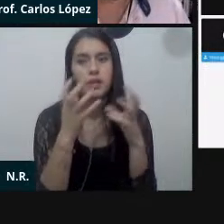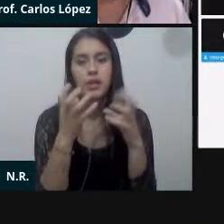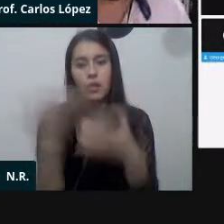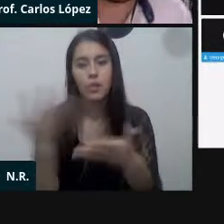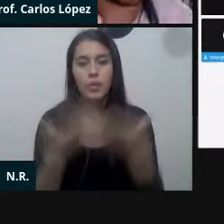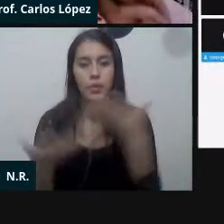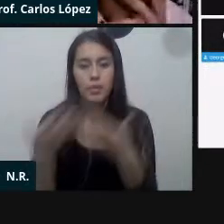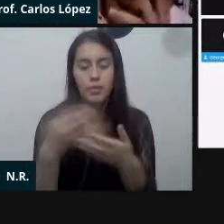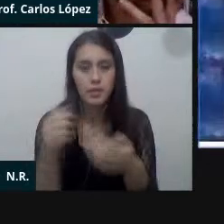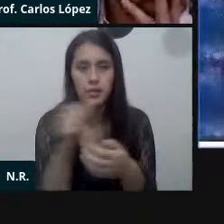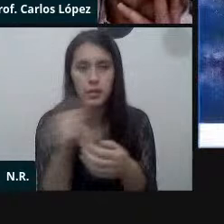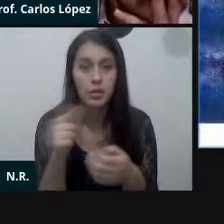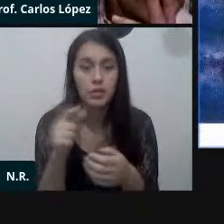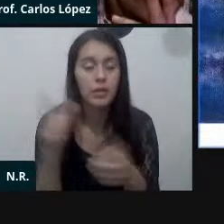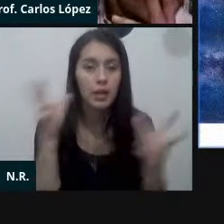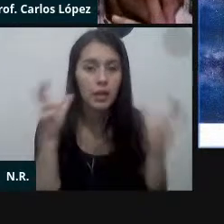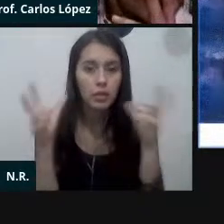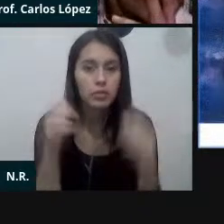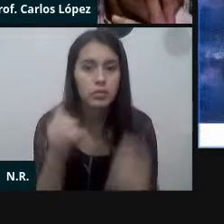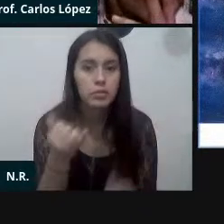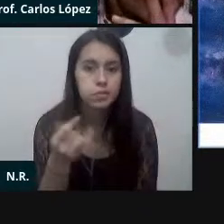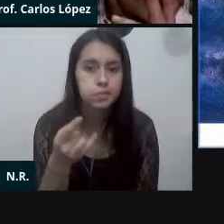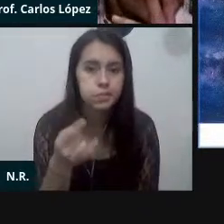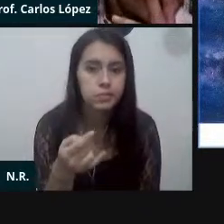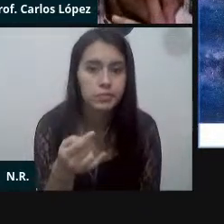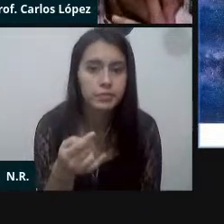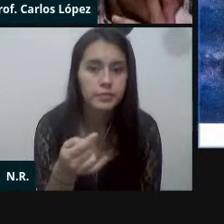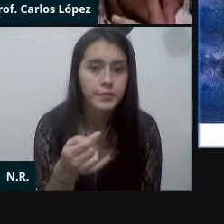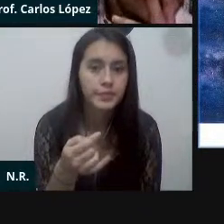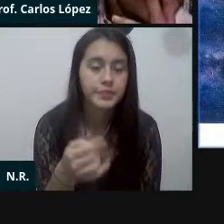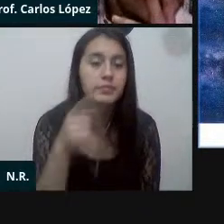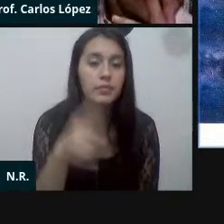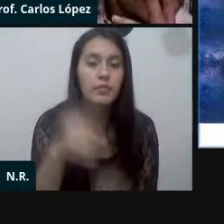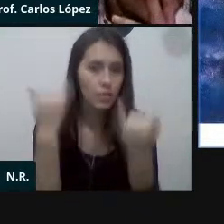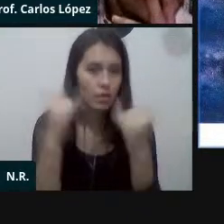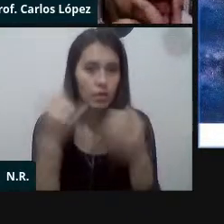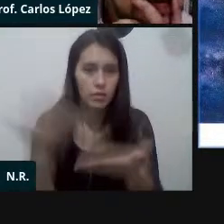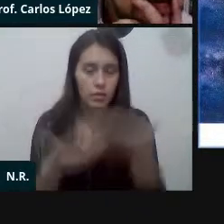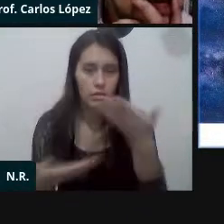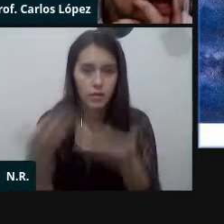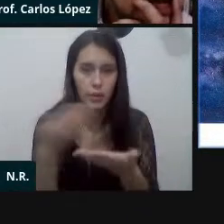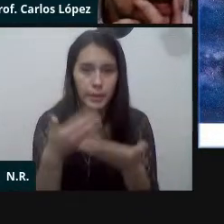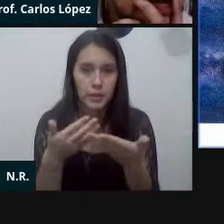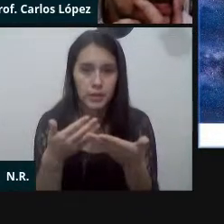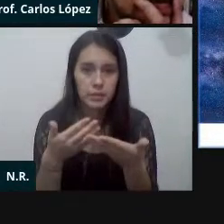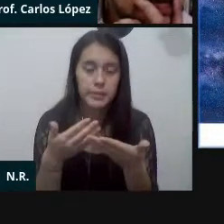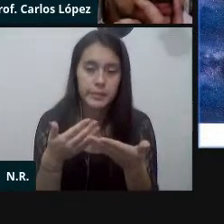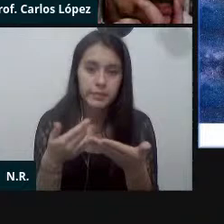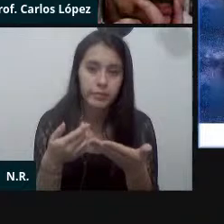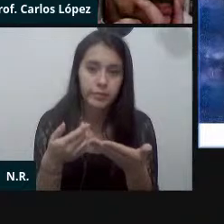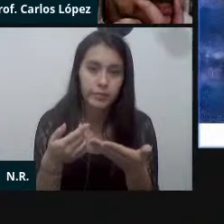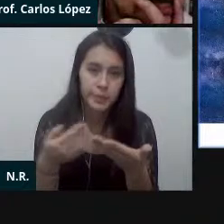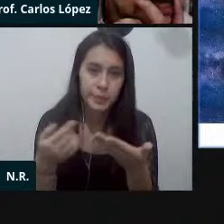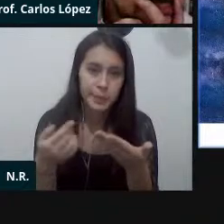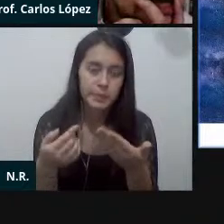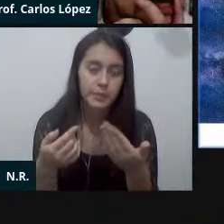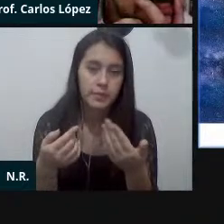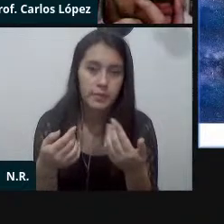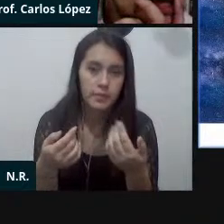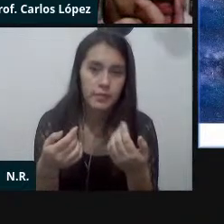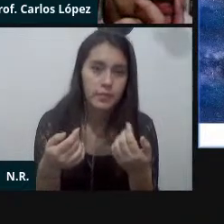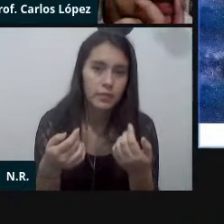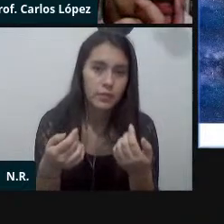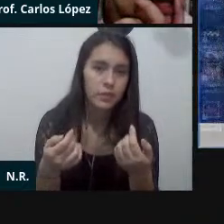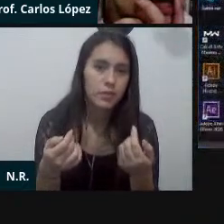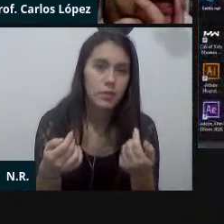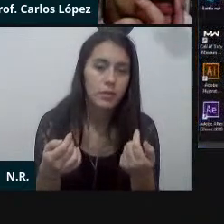quiero compartirle el audio. Entonces, le doy compartir. En este caso, se ve mi pantalla ahí,